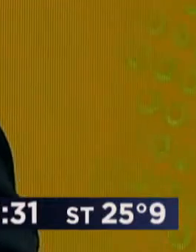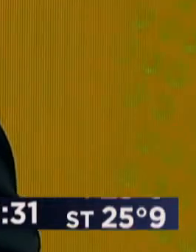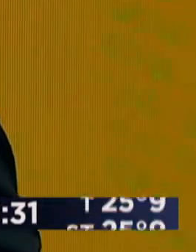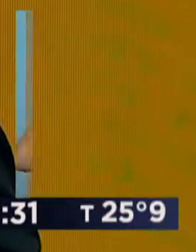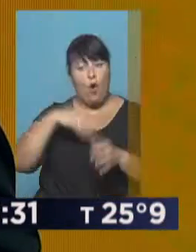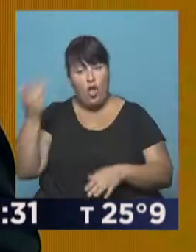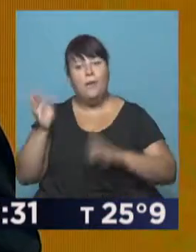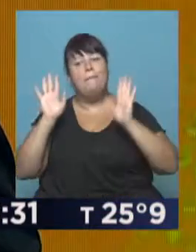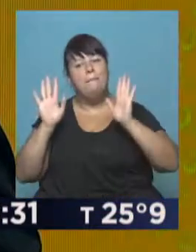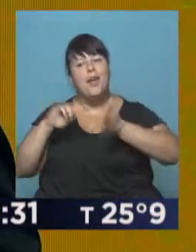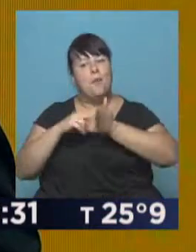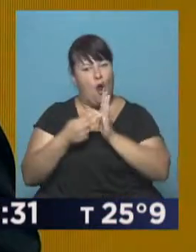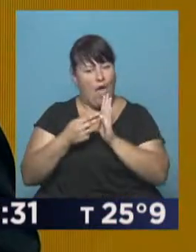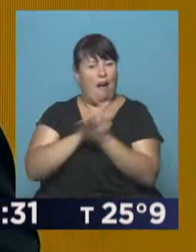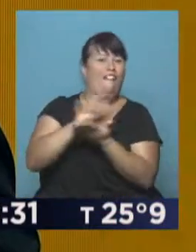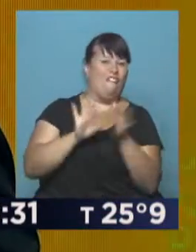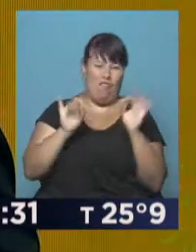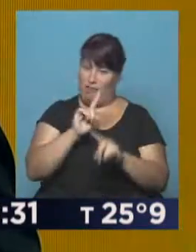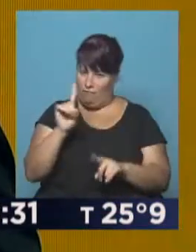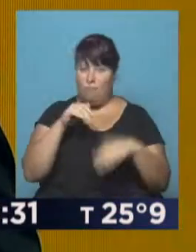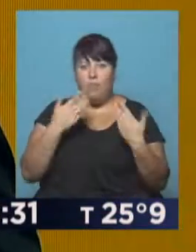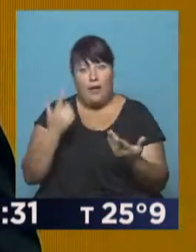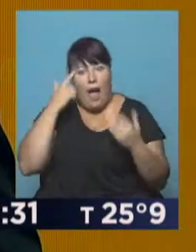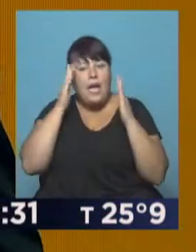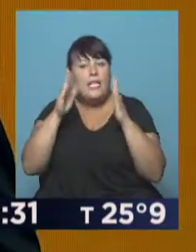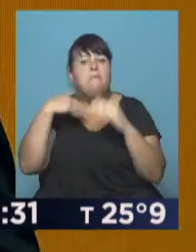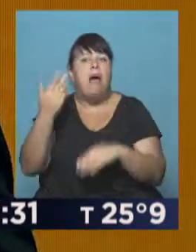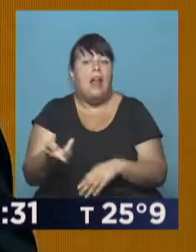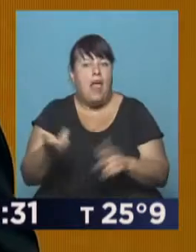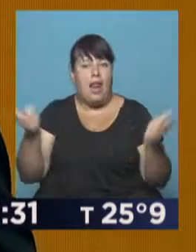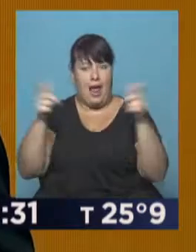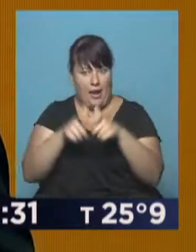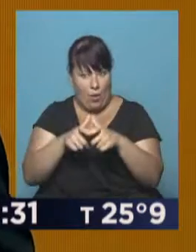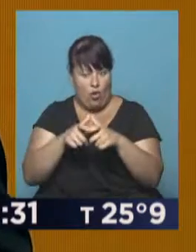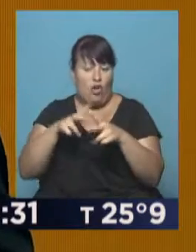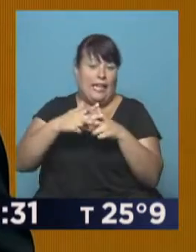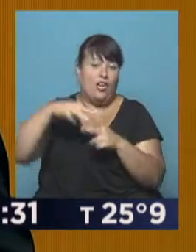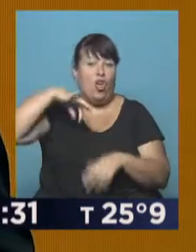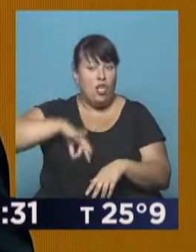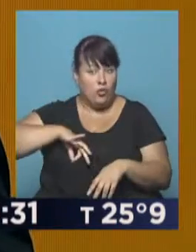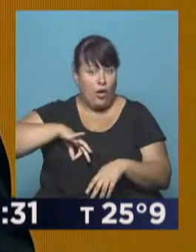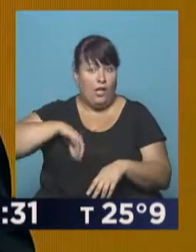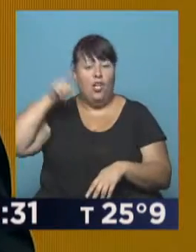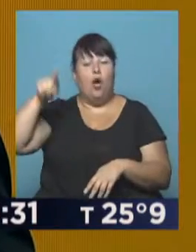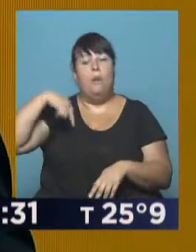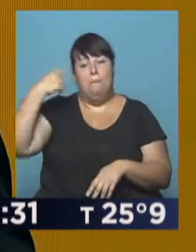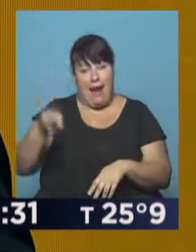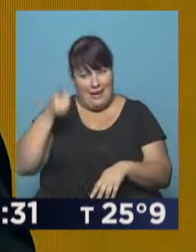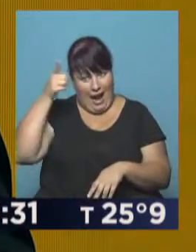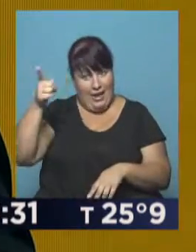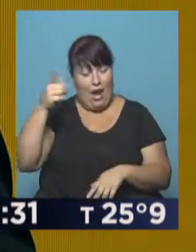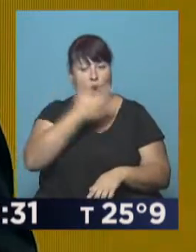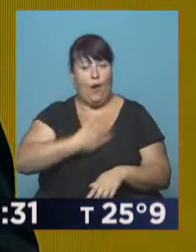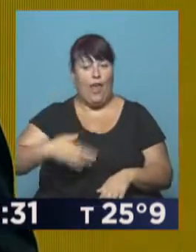crisis en la provincia de Buenos Aires, pero el conflicto no está resuelto, por eso que la expectativa está puesta en el encuentro técnico salarial que se va a desarrollar en la jornada de mañana